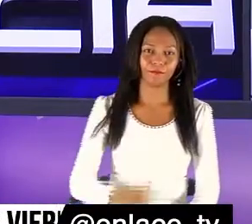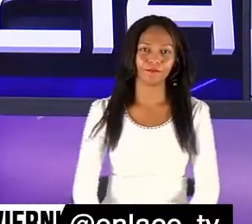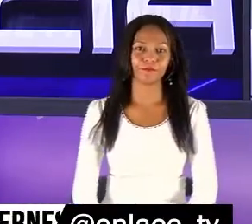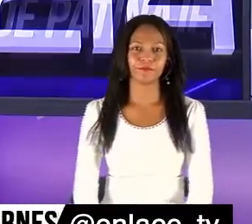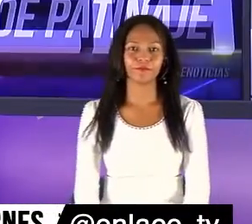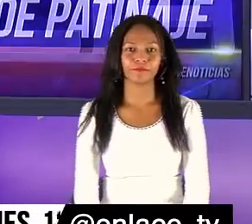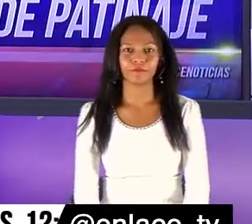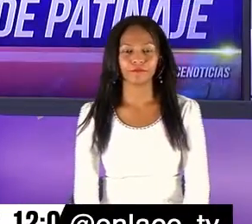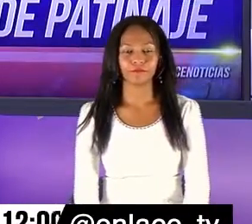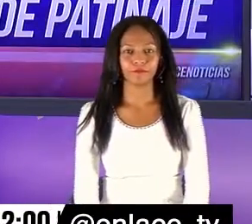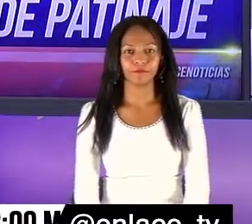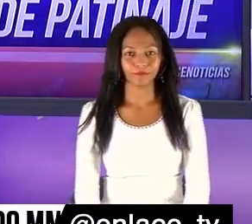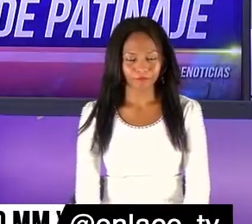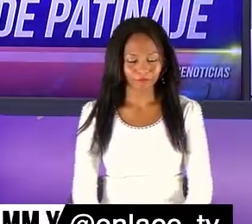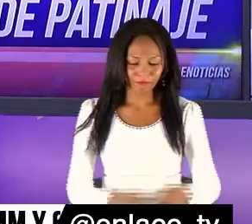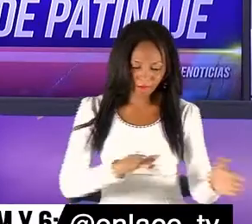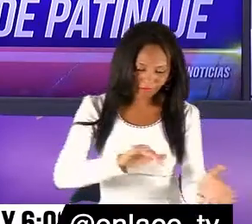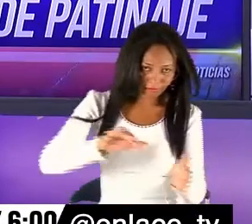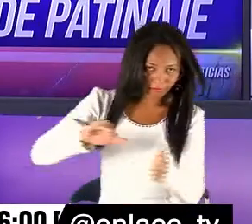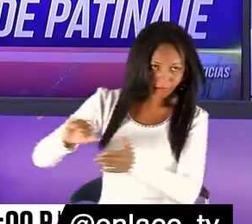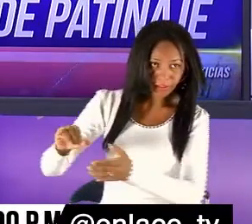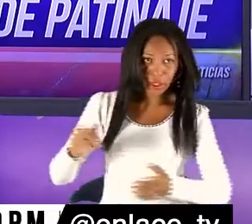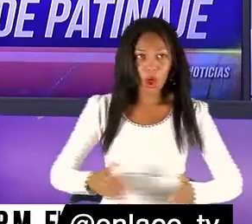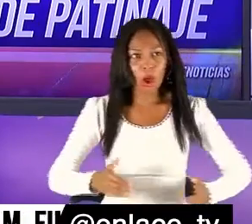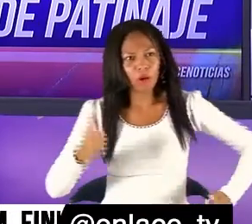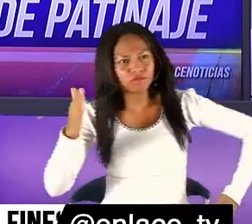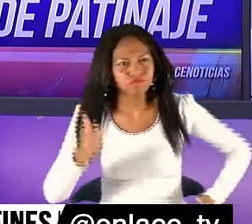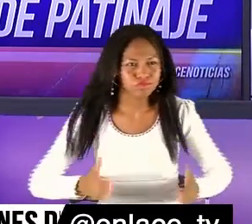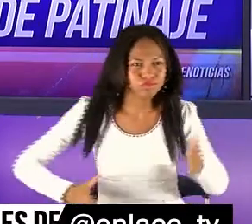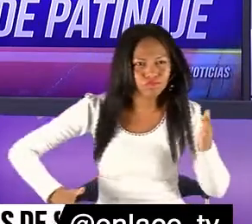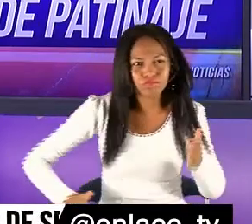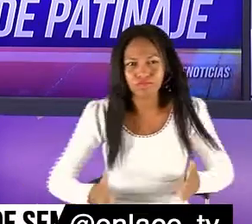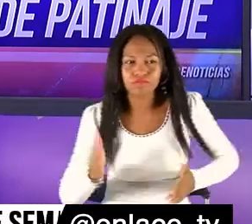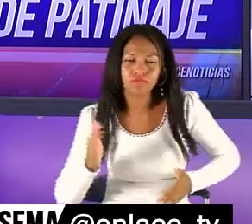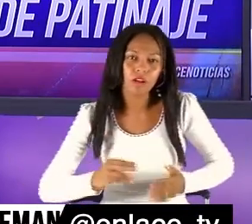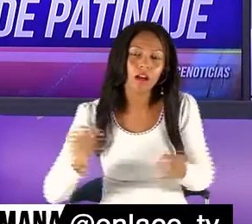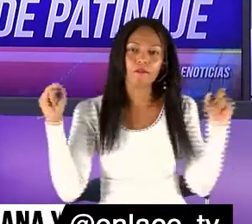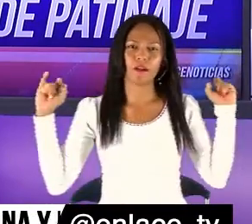Masiva participación de patinadores hubo hoy en el segundo festival de esta disciplina